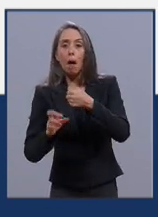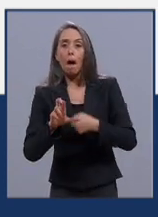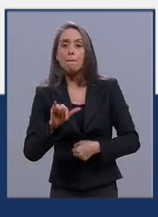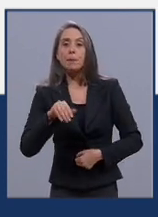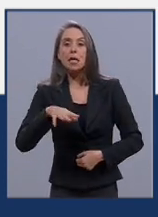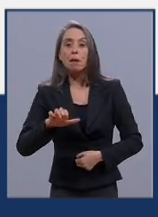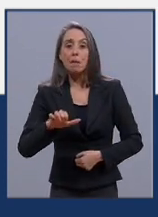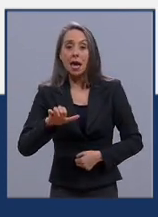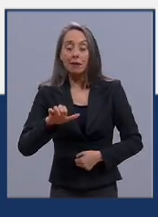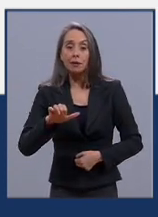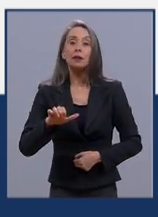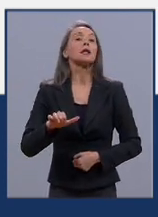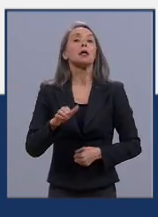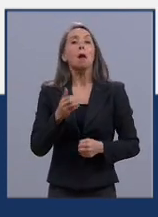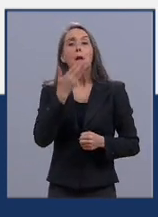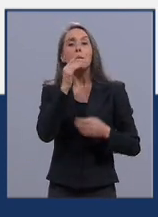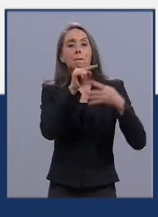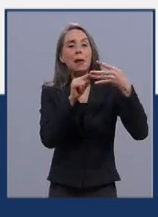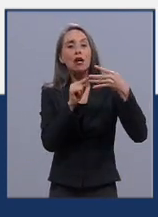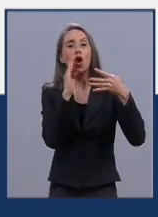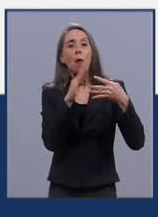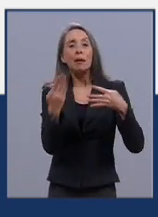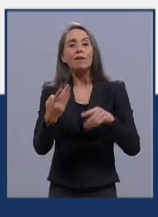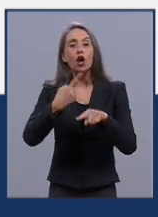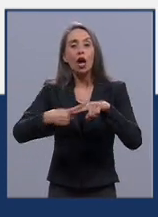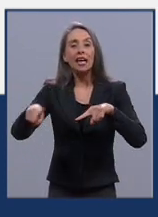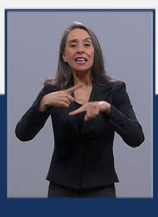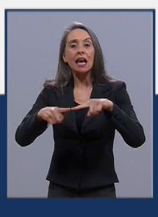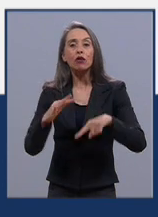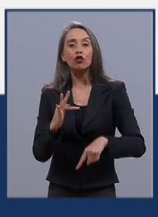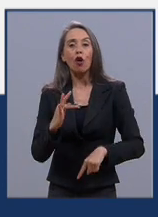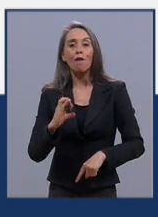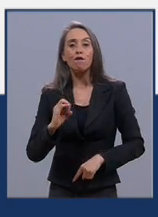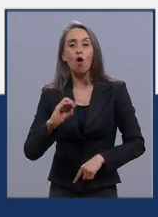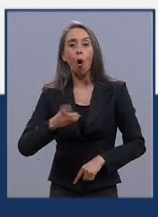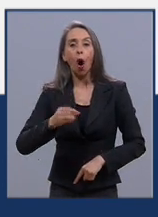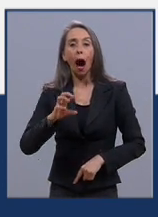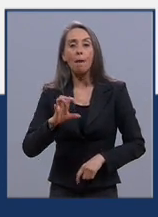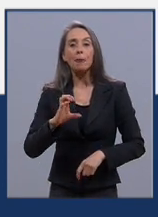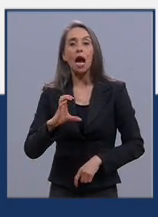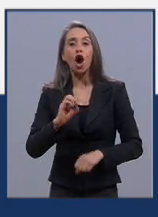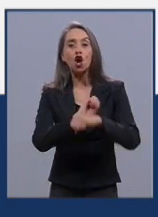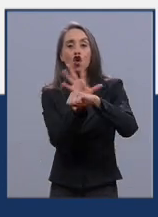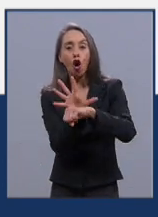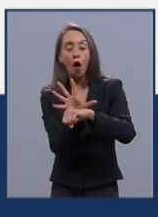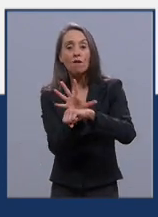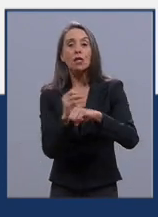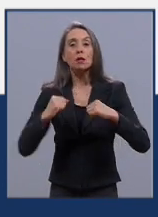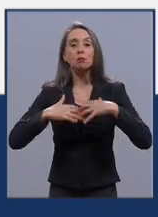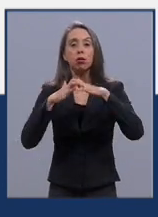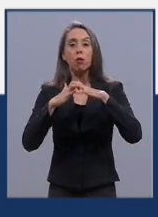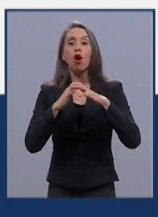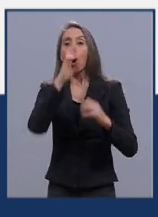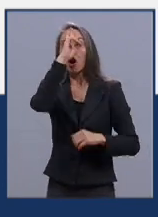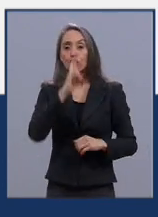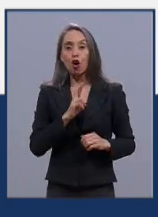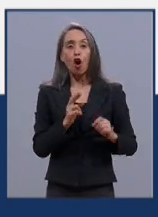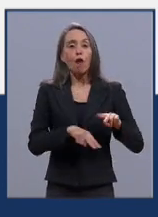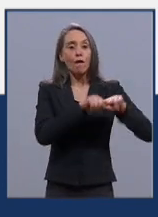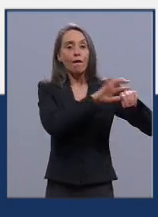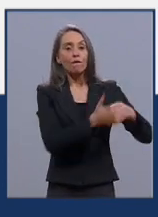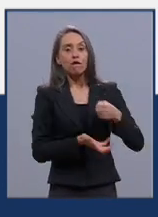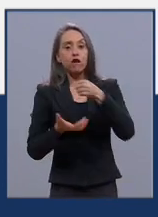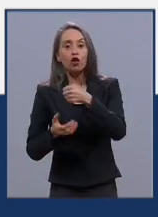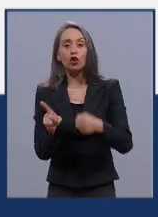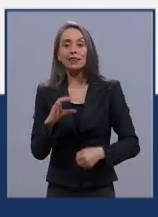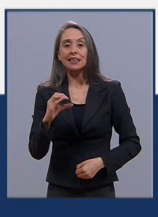mejora los beneficios del crédito fogape cobit y también fortalece el rol y el financiamiento de sercotec o